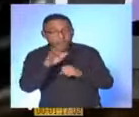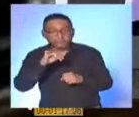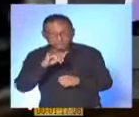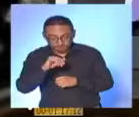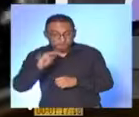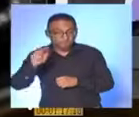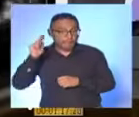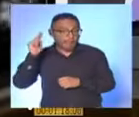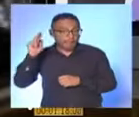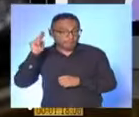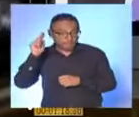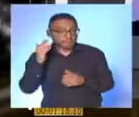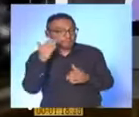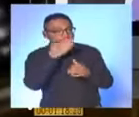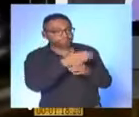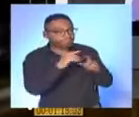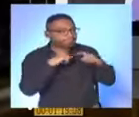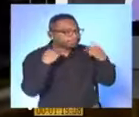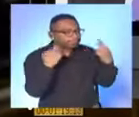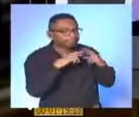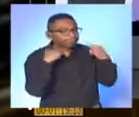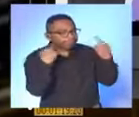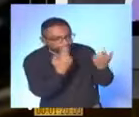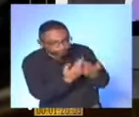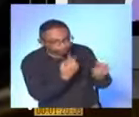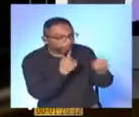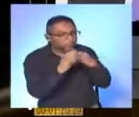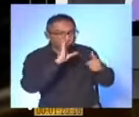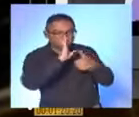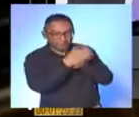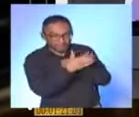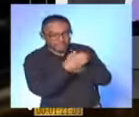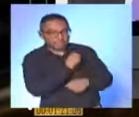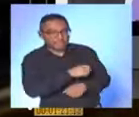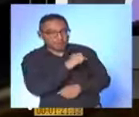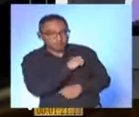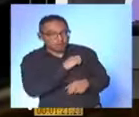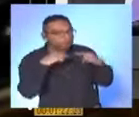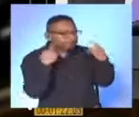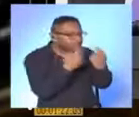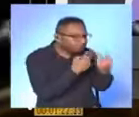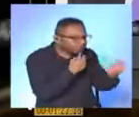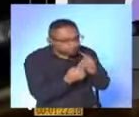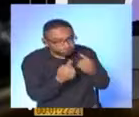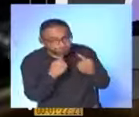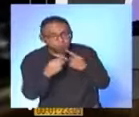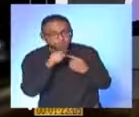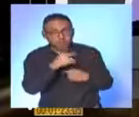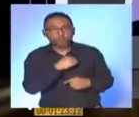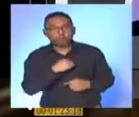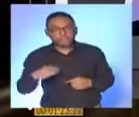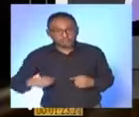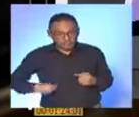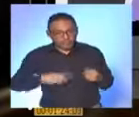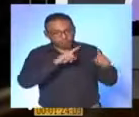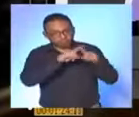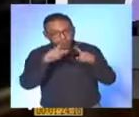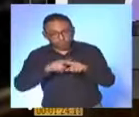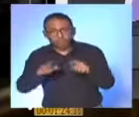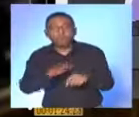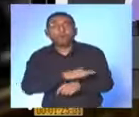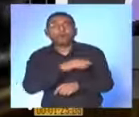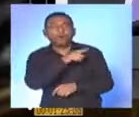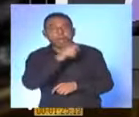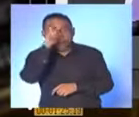allá con el Comité Jurisdiccional de Salud, que incluye a varios municipios, porque Lázaro